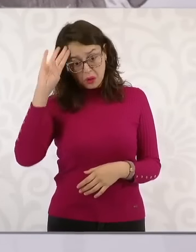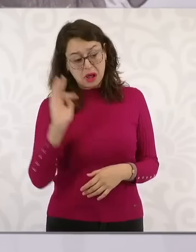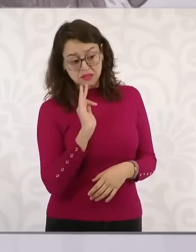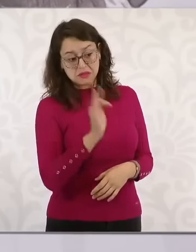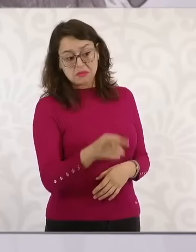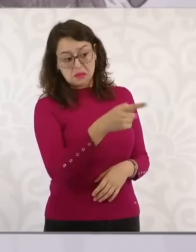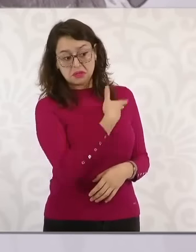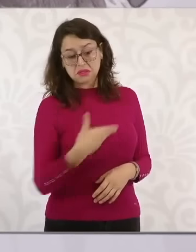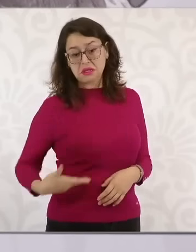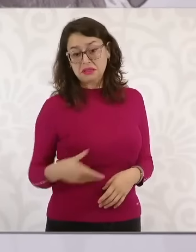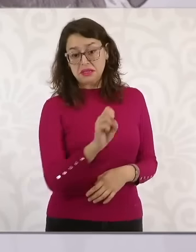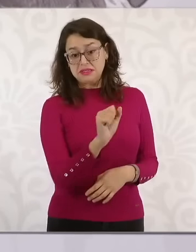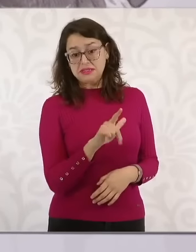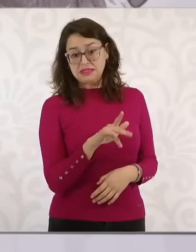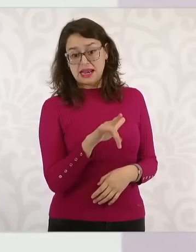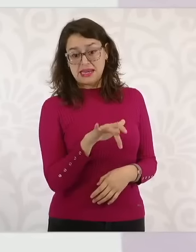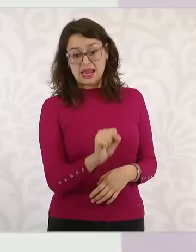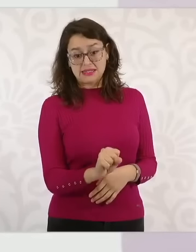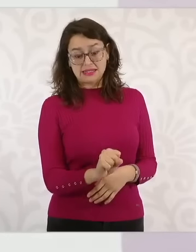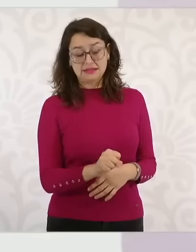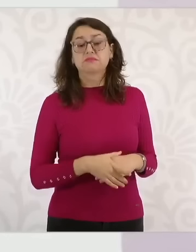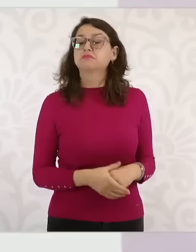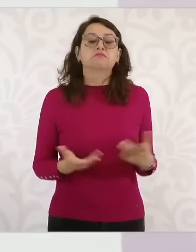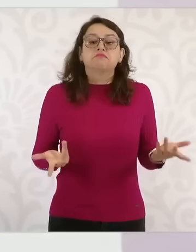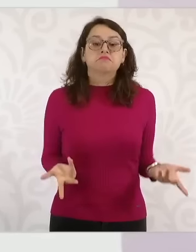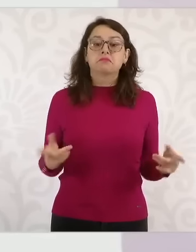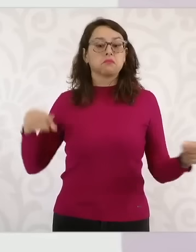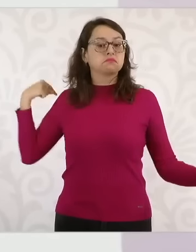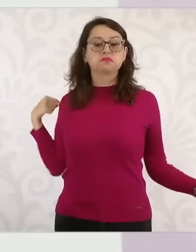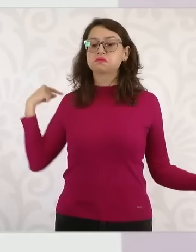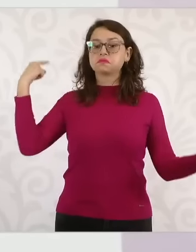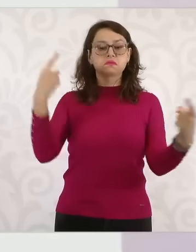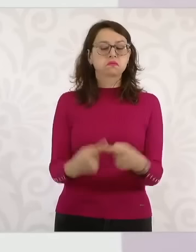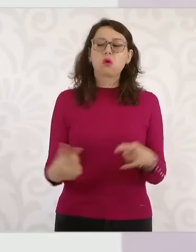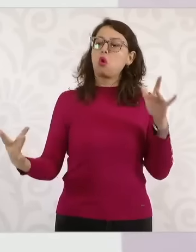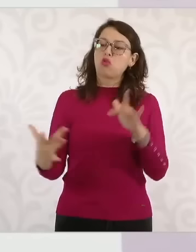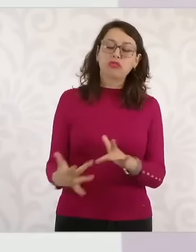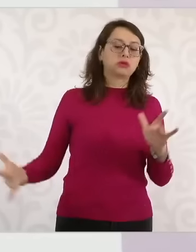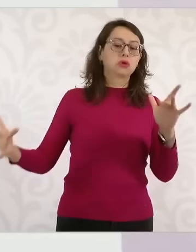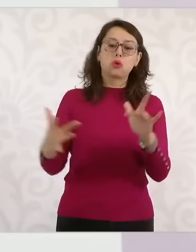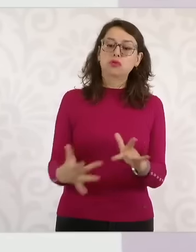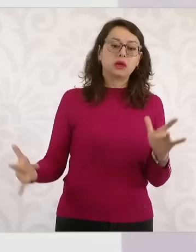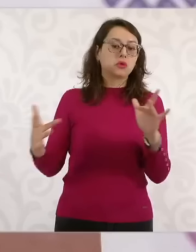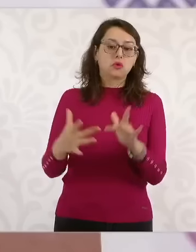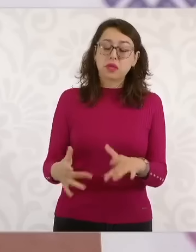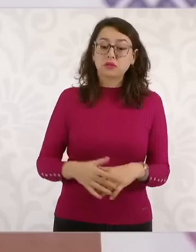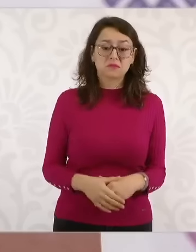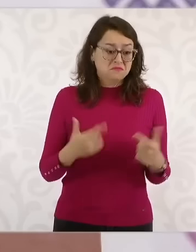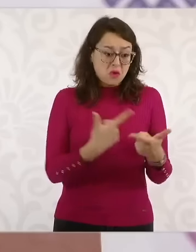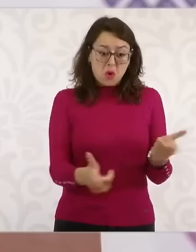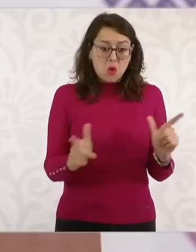Pero todos los gobiernos han tenido relación con Cuba. O sea, era un gobierno priista el